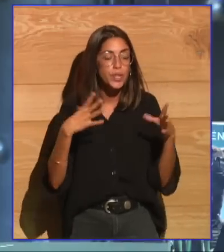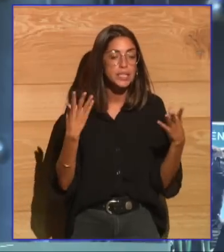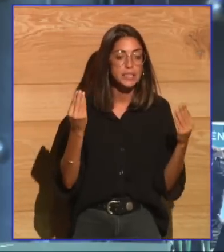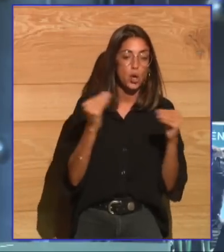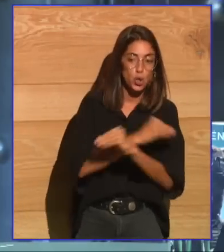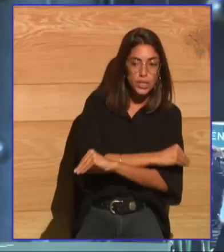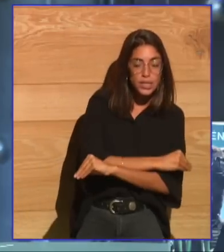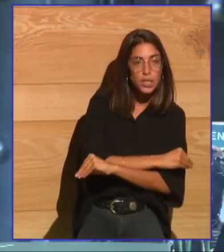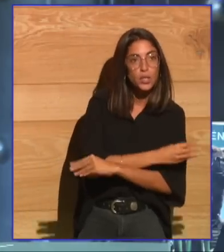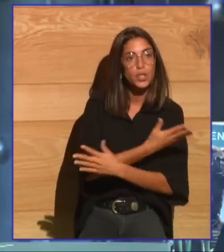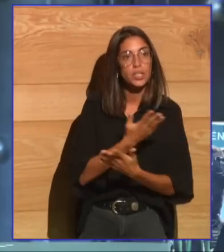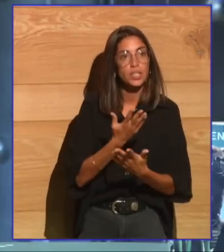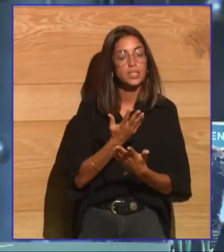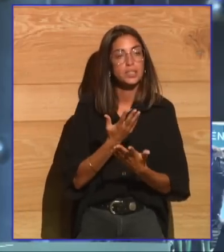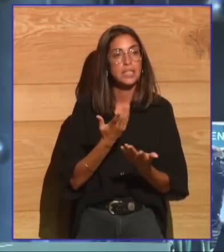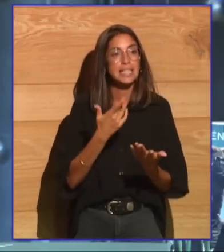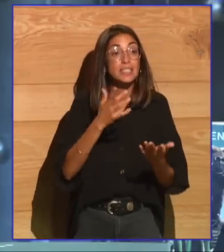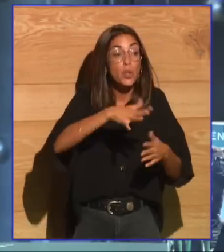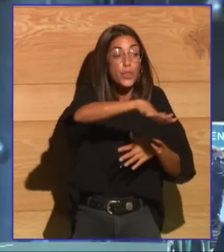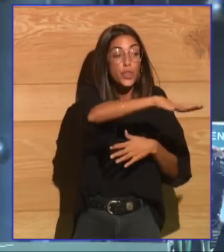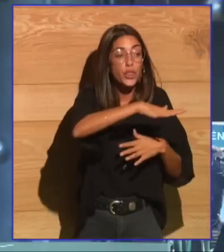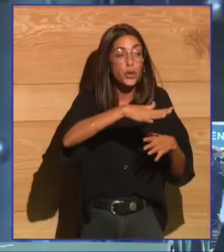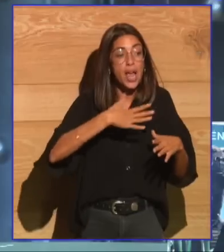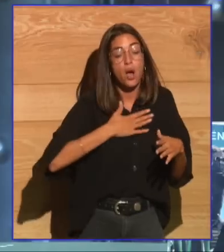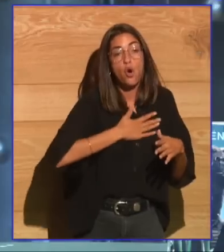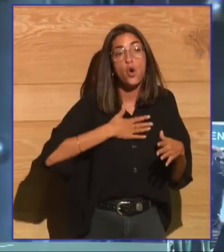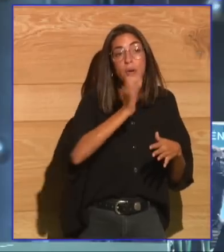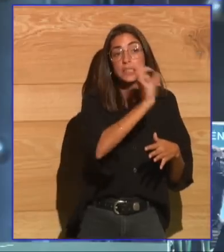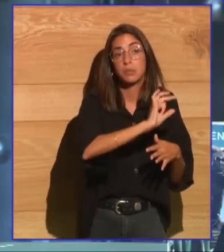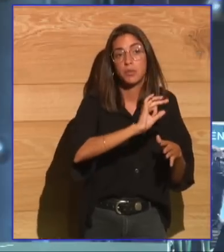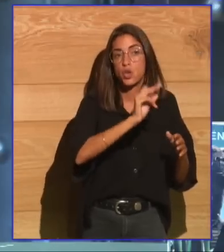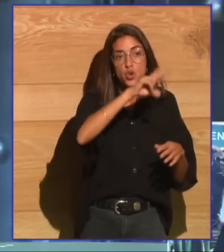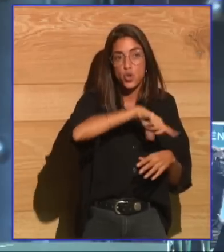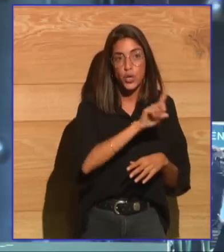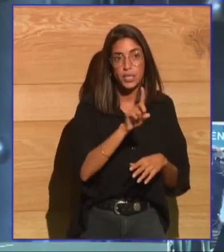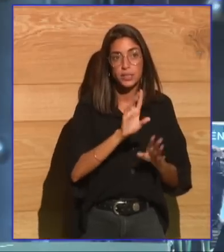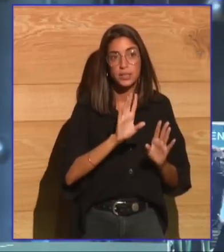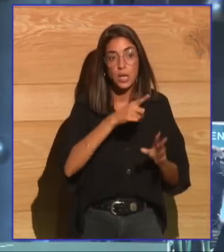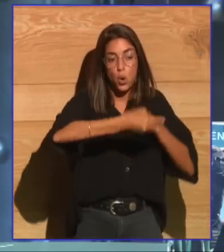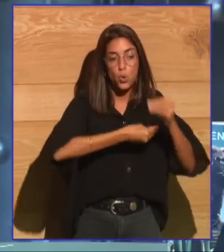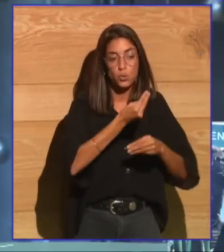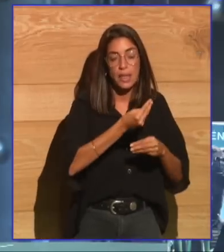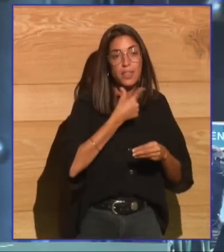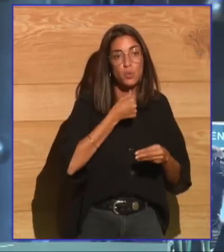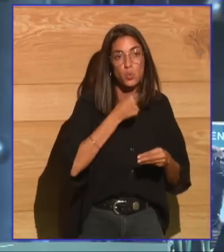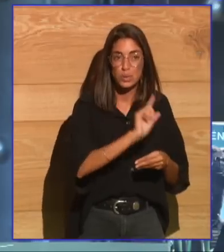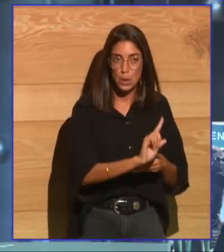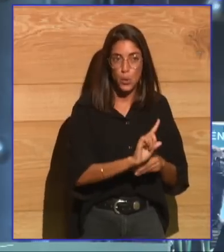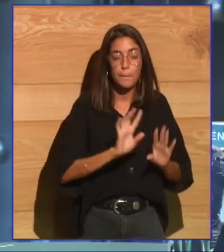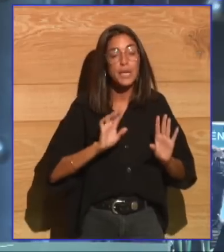de spielberg no es lo que le gusta hacer aún así no lo hace de forma